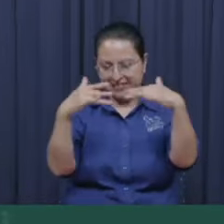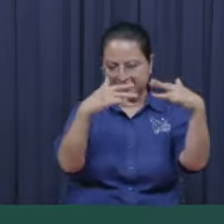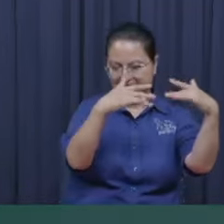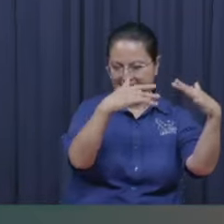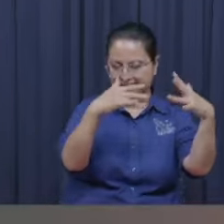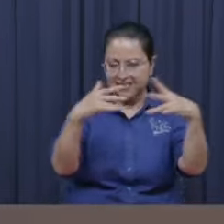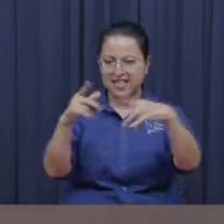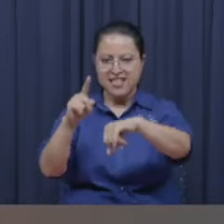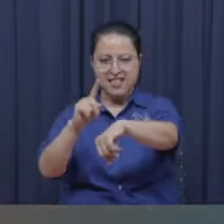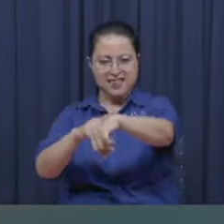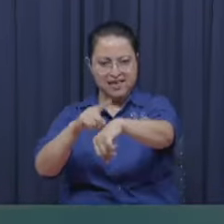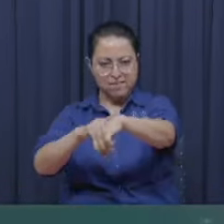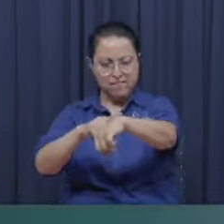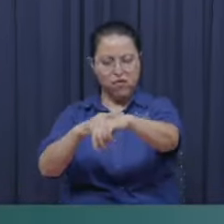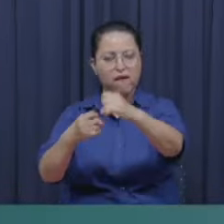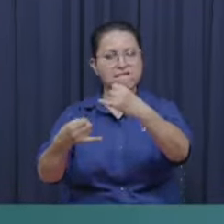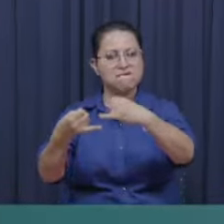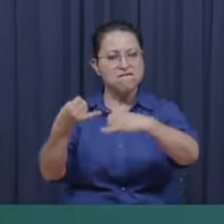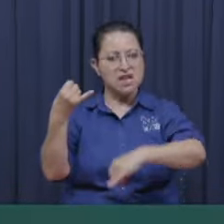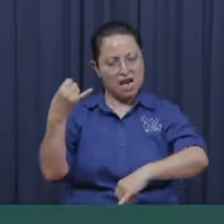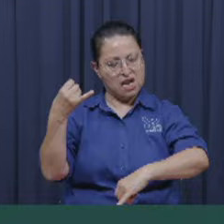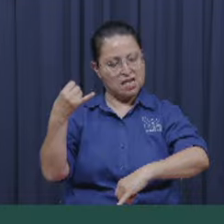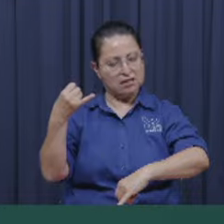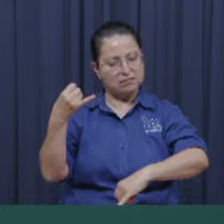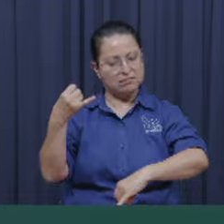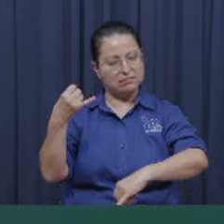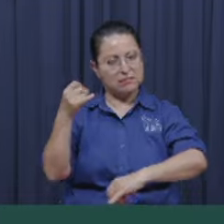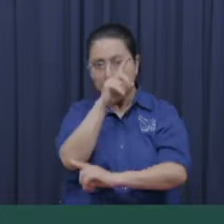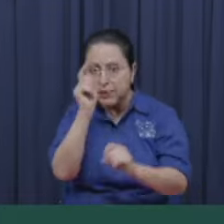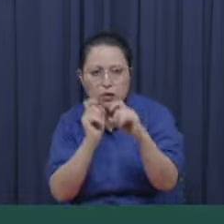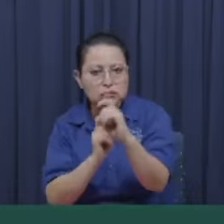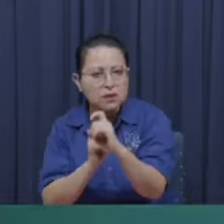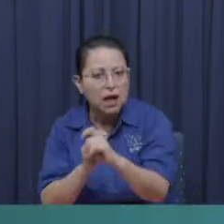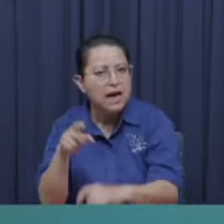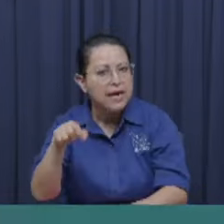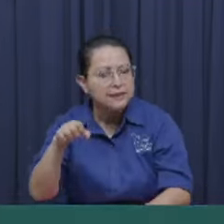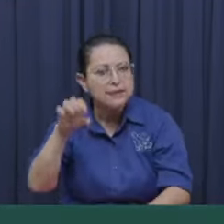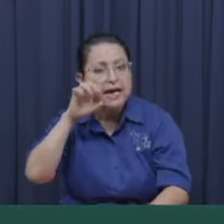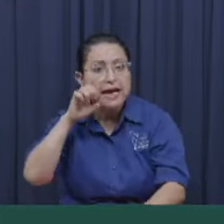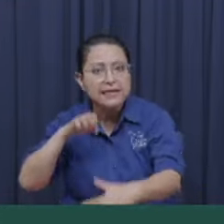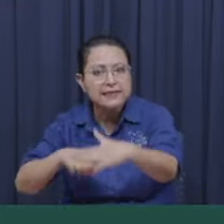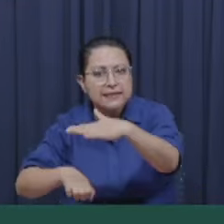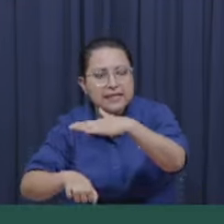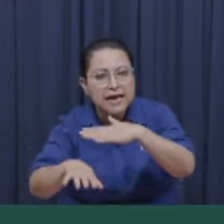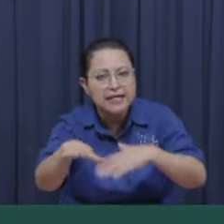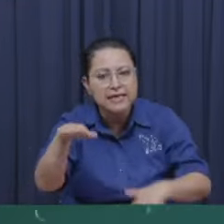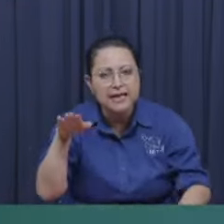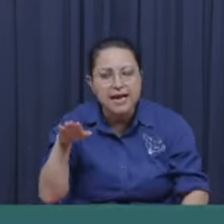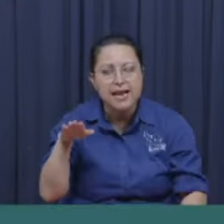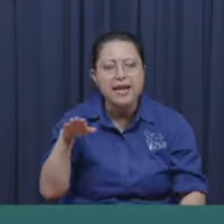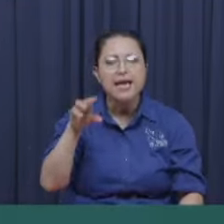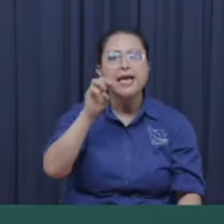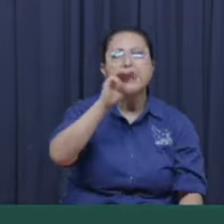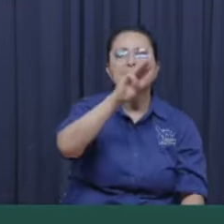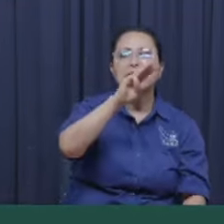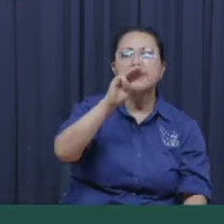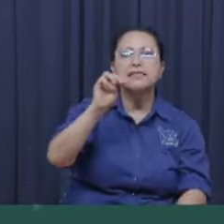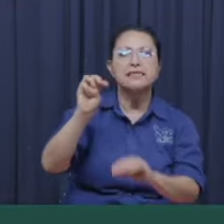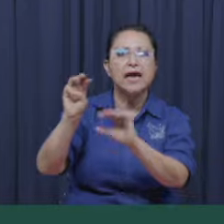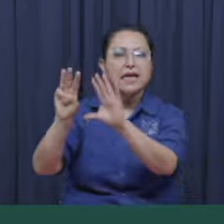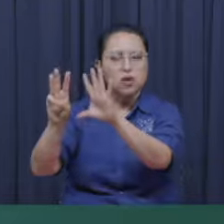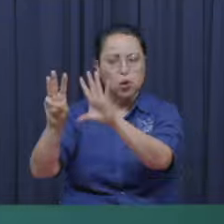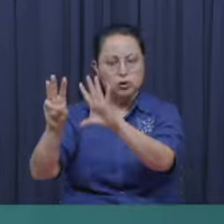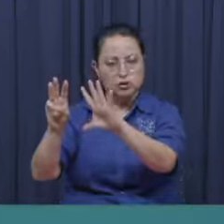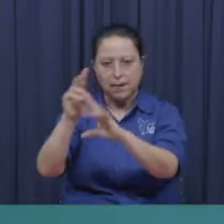Las guerras del fin. Digamos ahora, me están preguntando, hermano, ¿esto es Ezequiel 38 o es el Salmo 83?